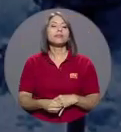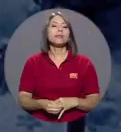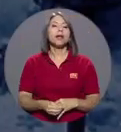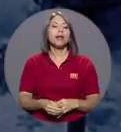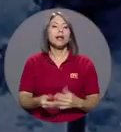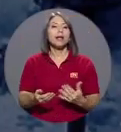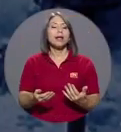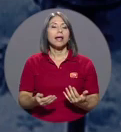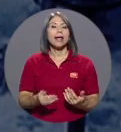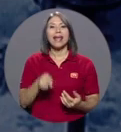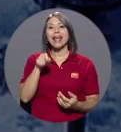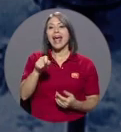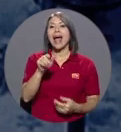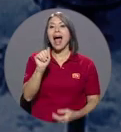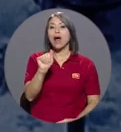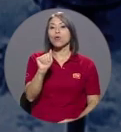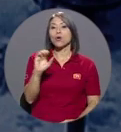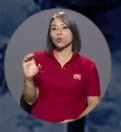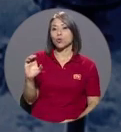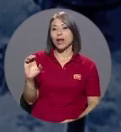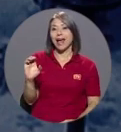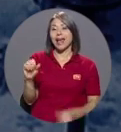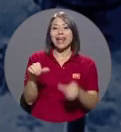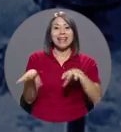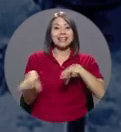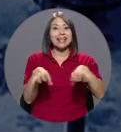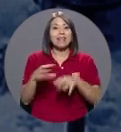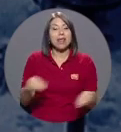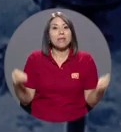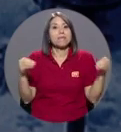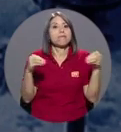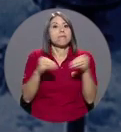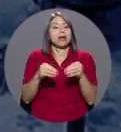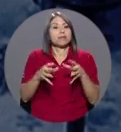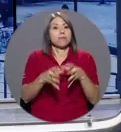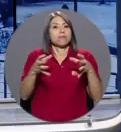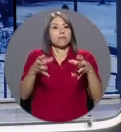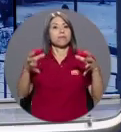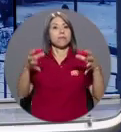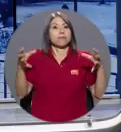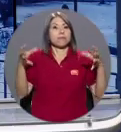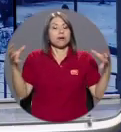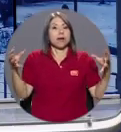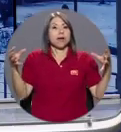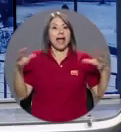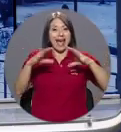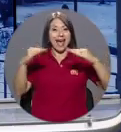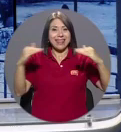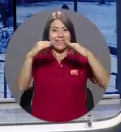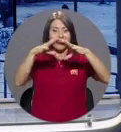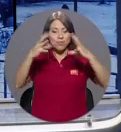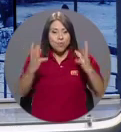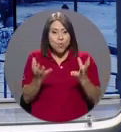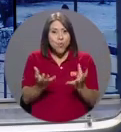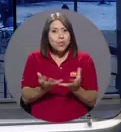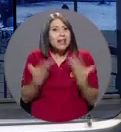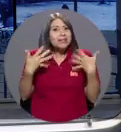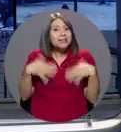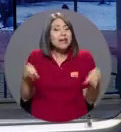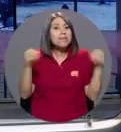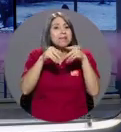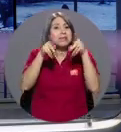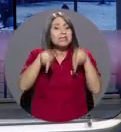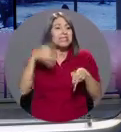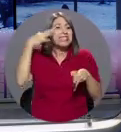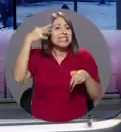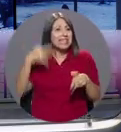es que es la actividad del sector agropecuario con mayor crecimiento. La población mundial va creciendo, se estima